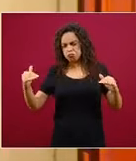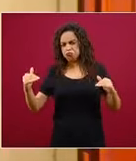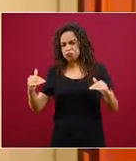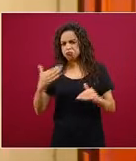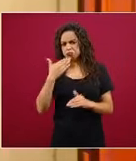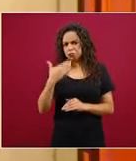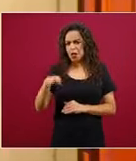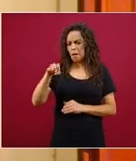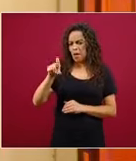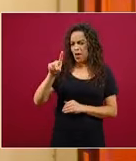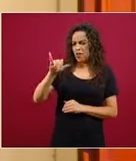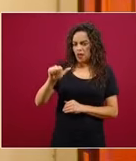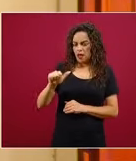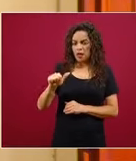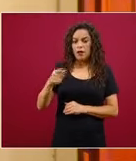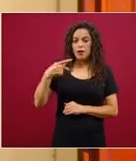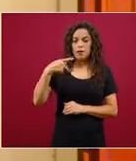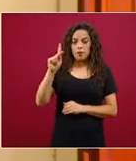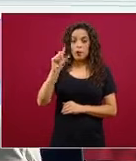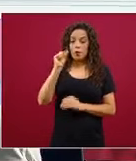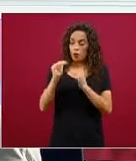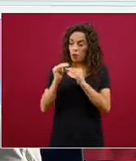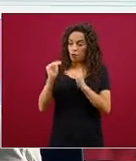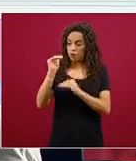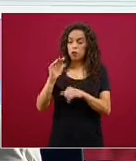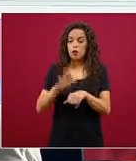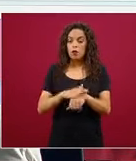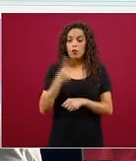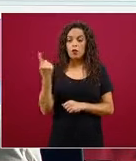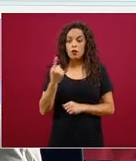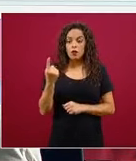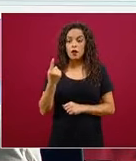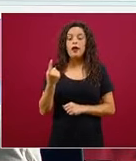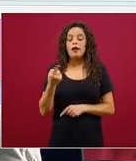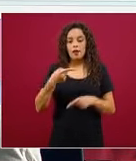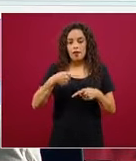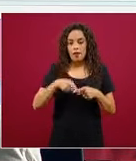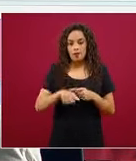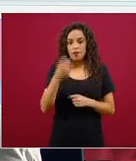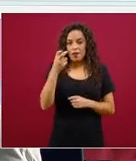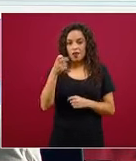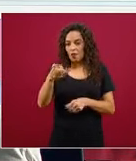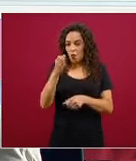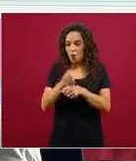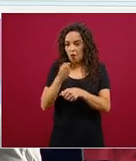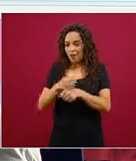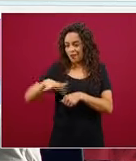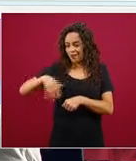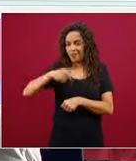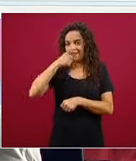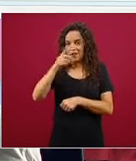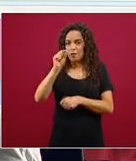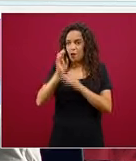seguro está incrementado porque se está incrementando por esta pequeña curva ascendente que